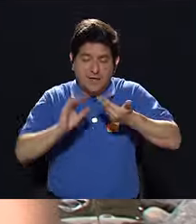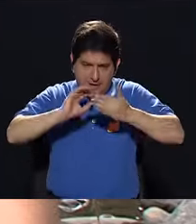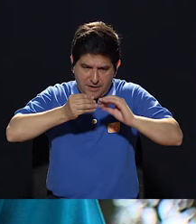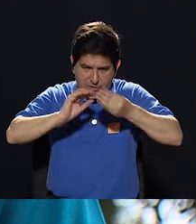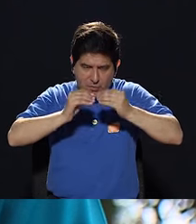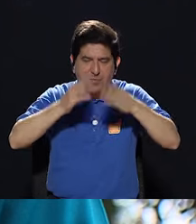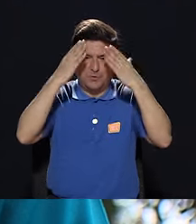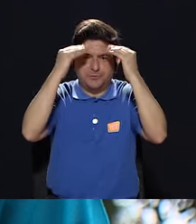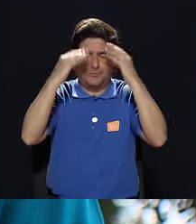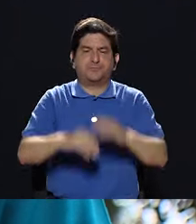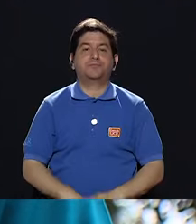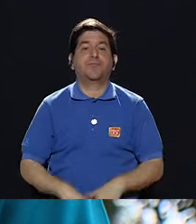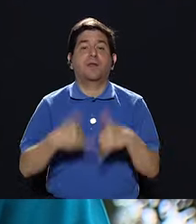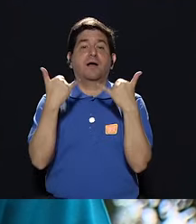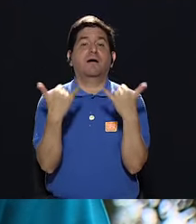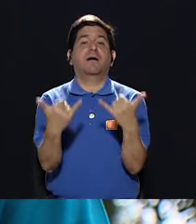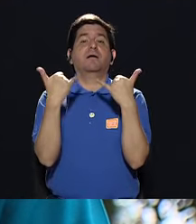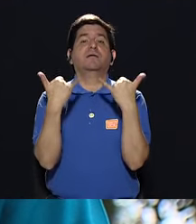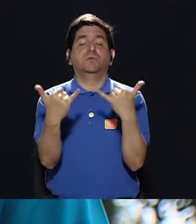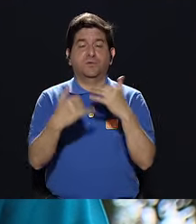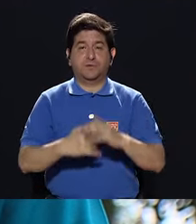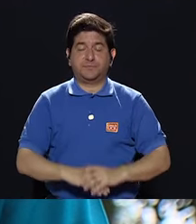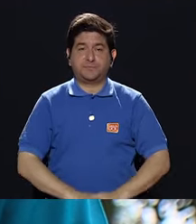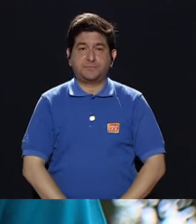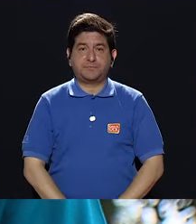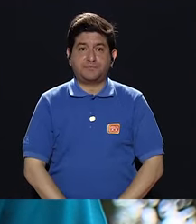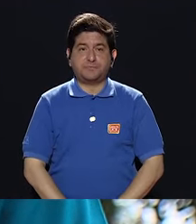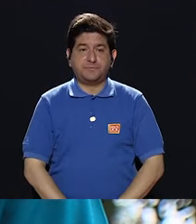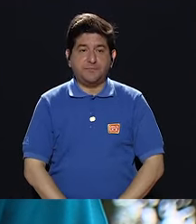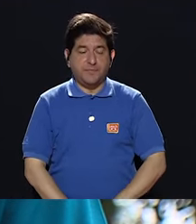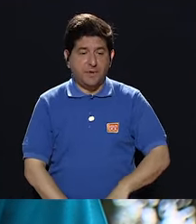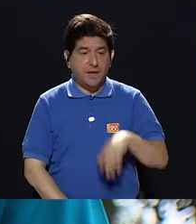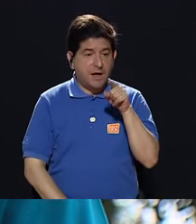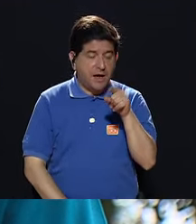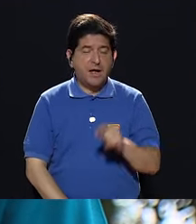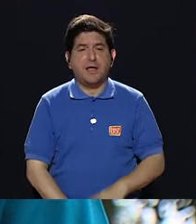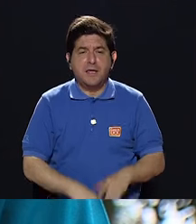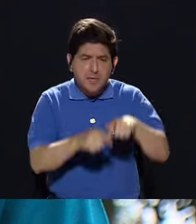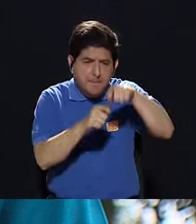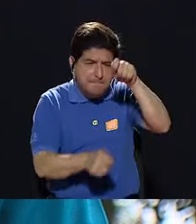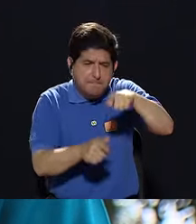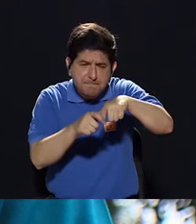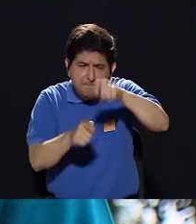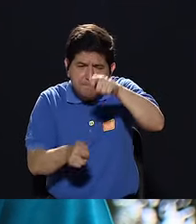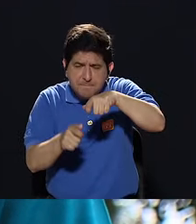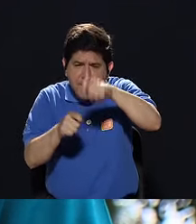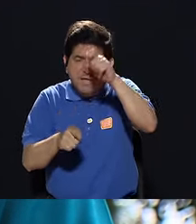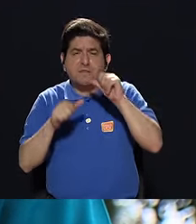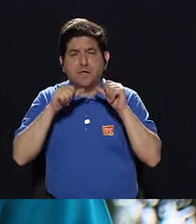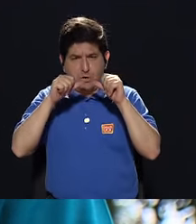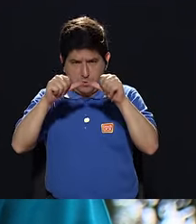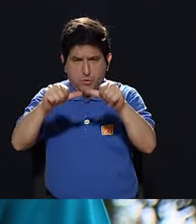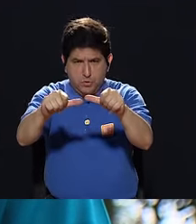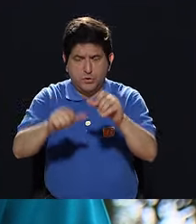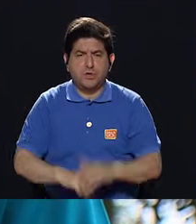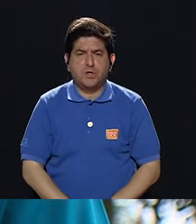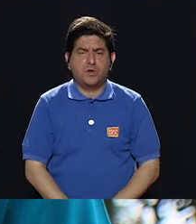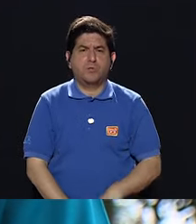los datos. Bueno, actualmente se encuentran haciendo mediciones